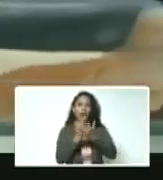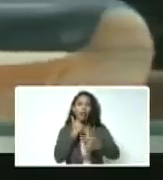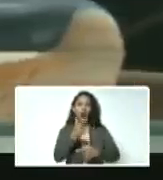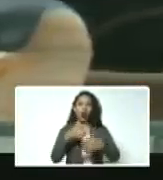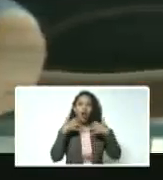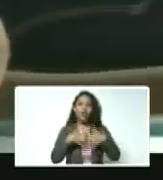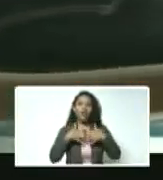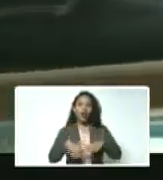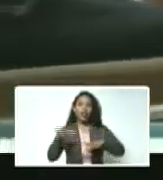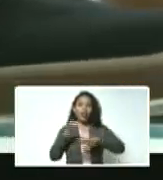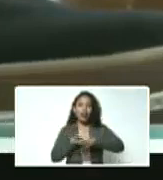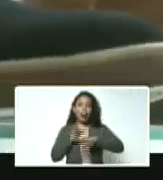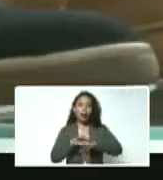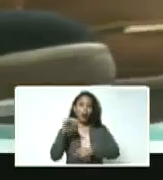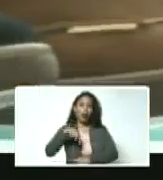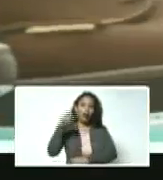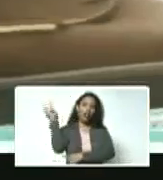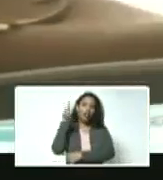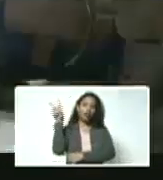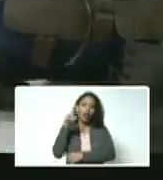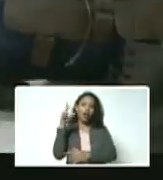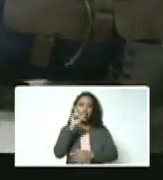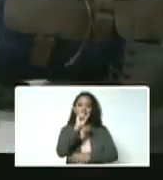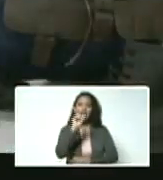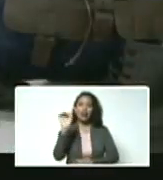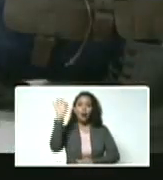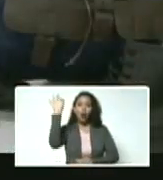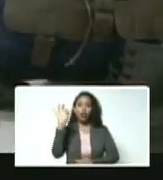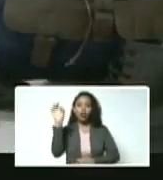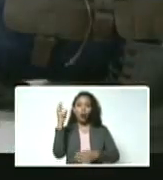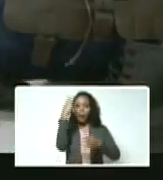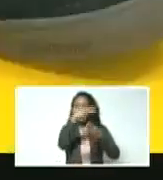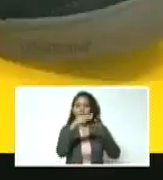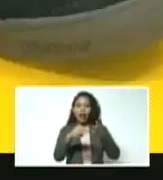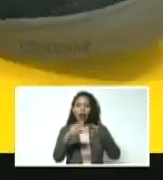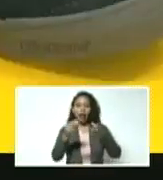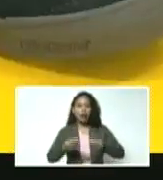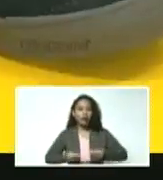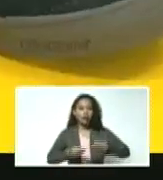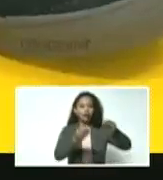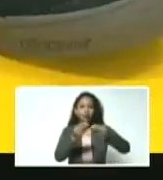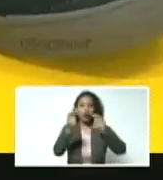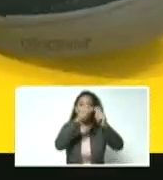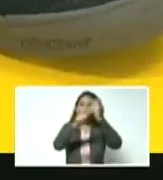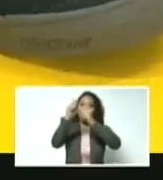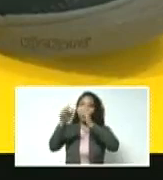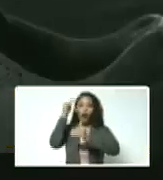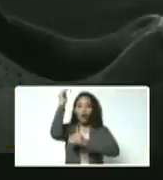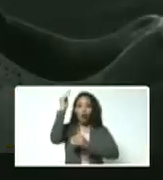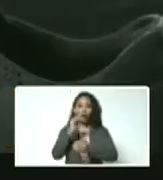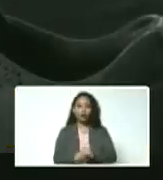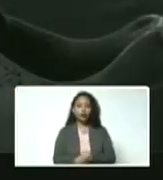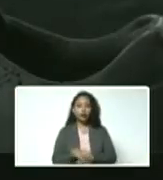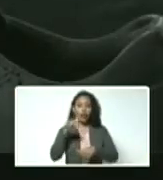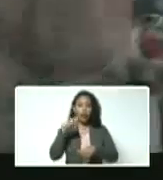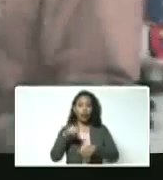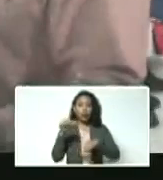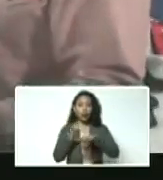del calzado venezolana, 100% producto de exportación. Mira, estos